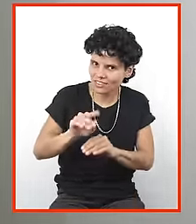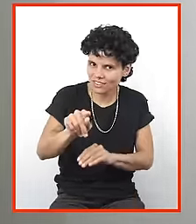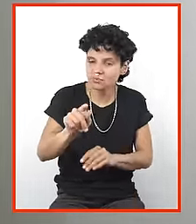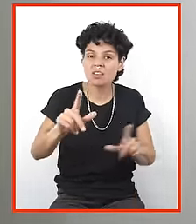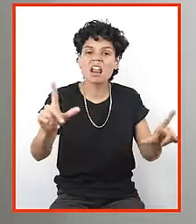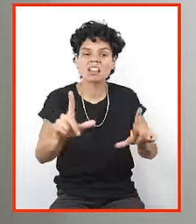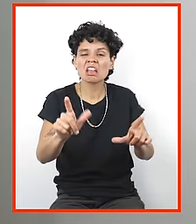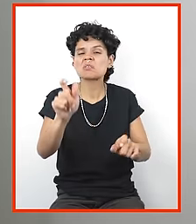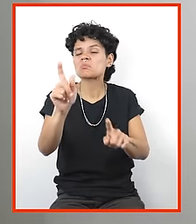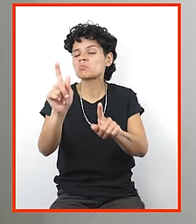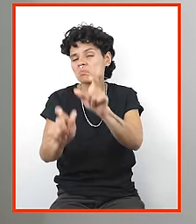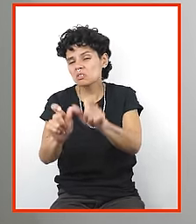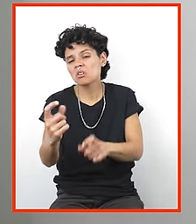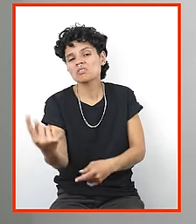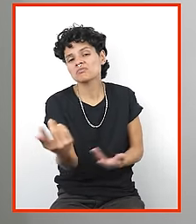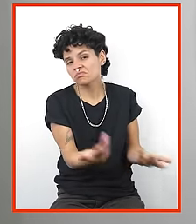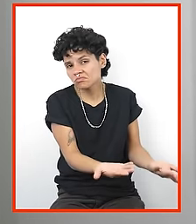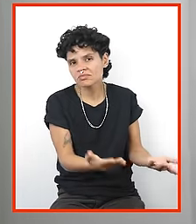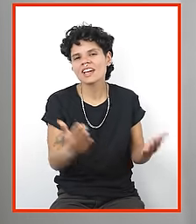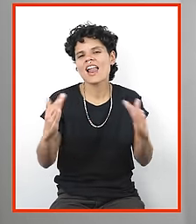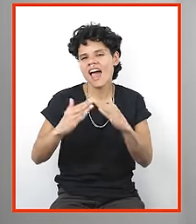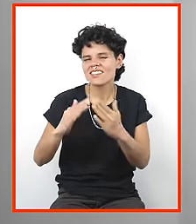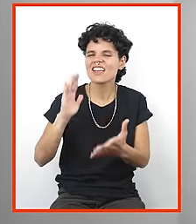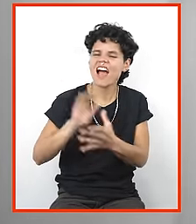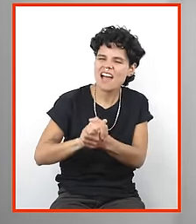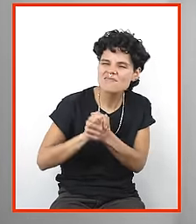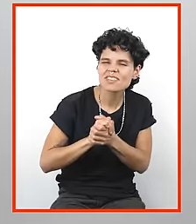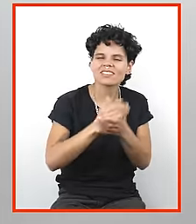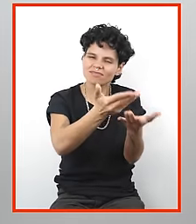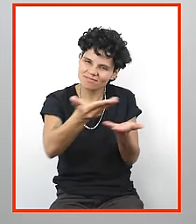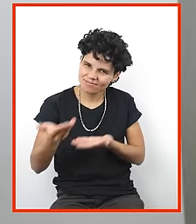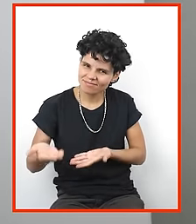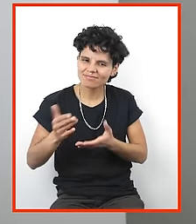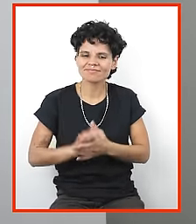que hay personas para invitar a la tele y hay amigos para invitar a la casa.